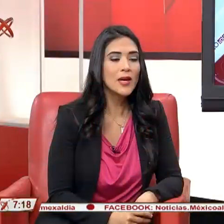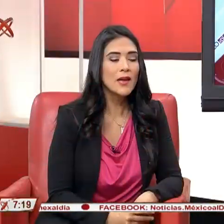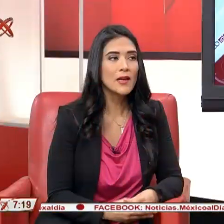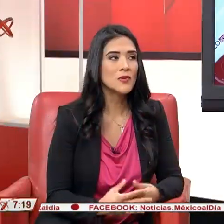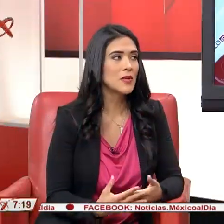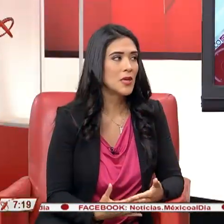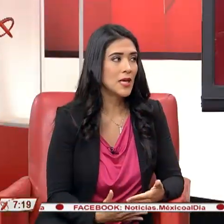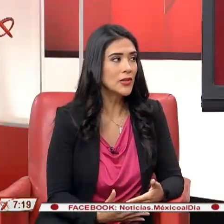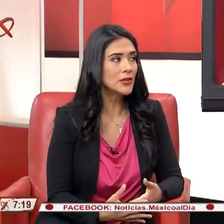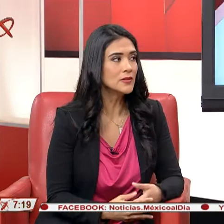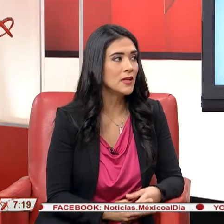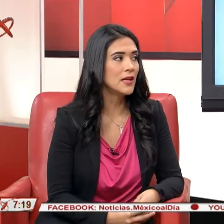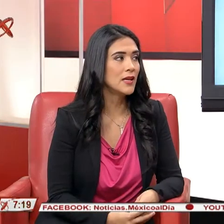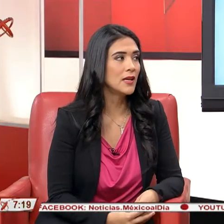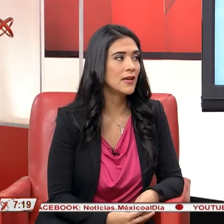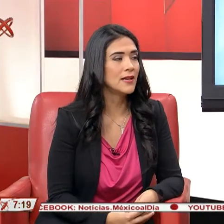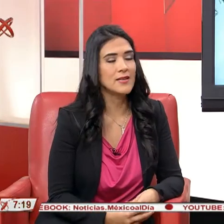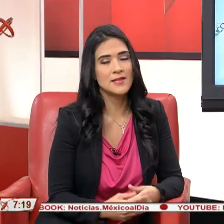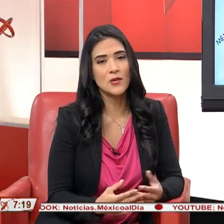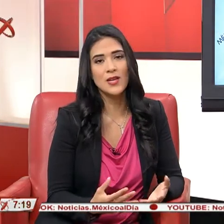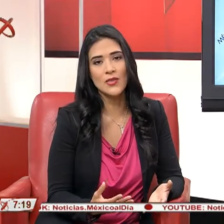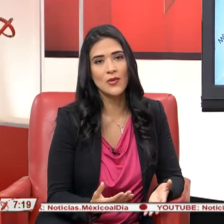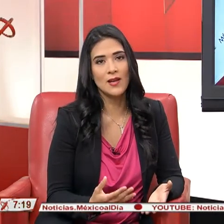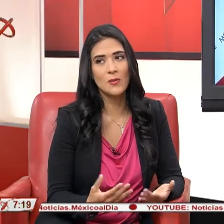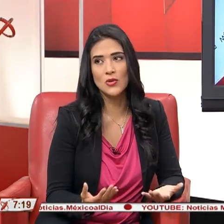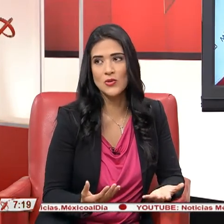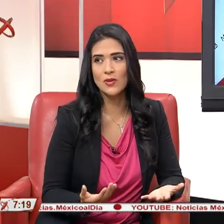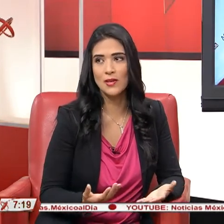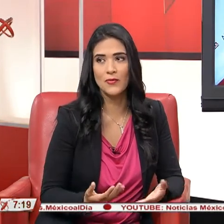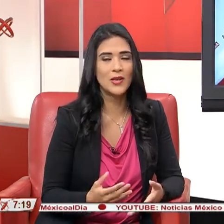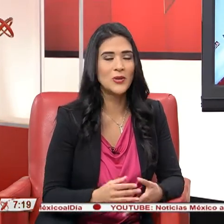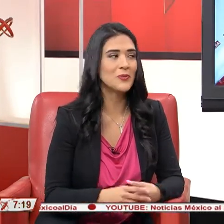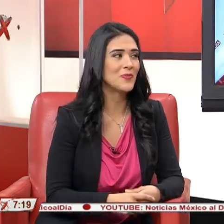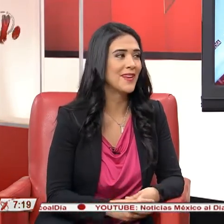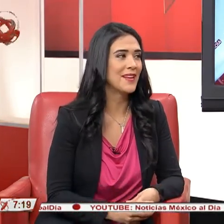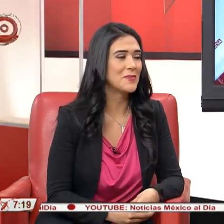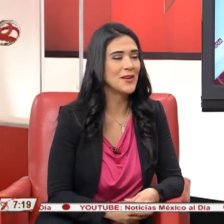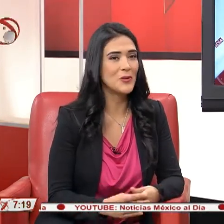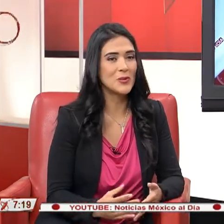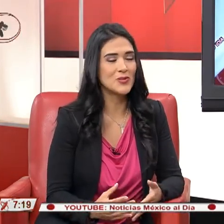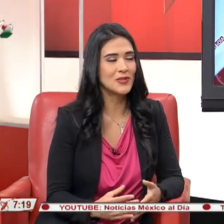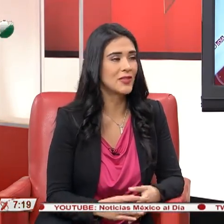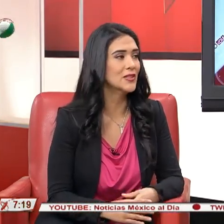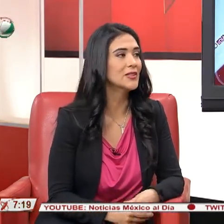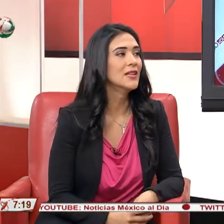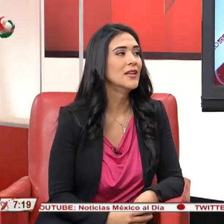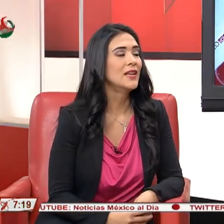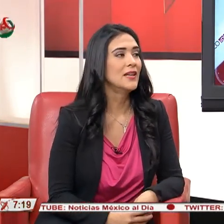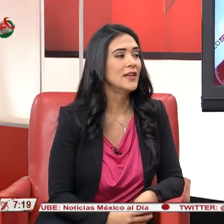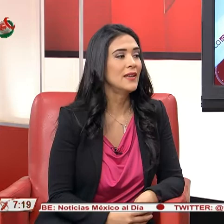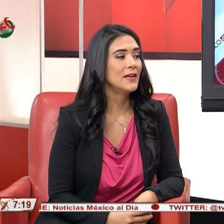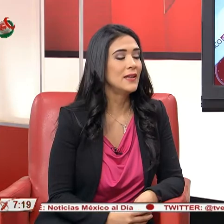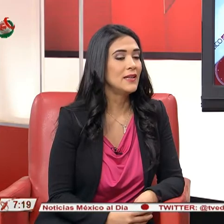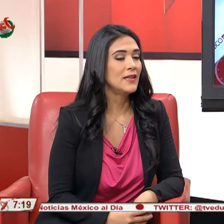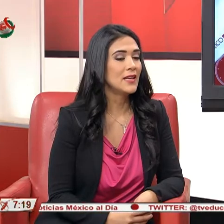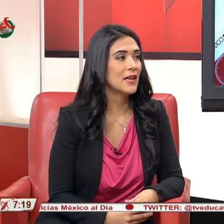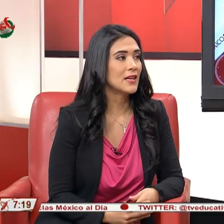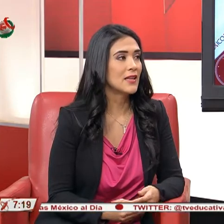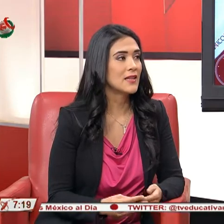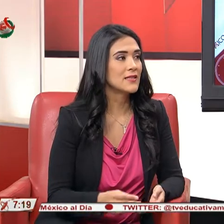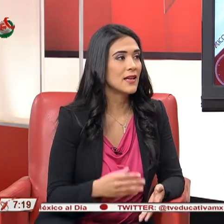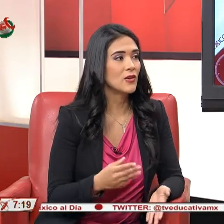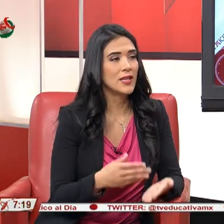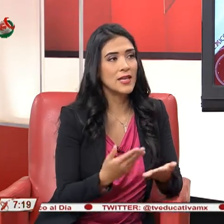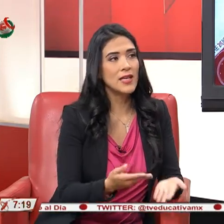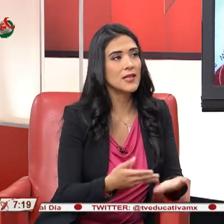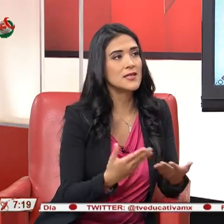esta época a dar un seminario. Está huyendo de Boston del frío. No le gusta el frío. Y la